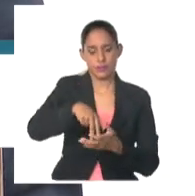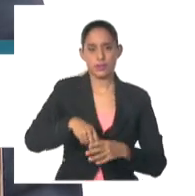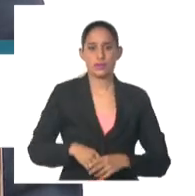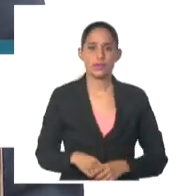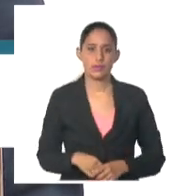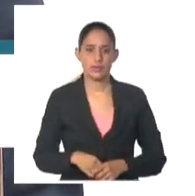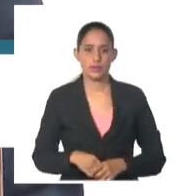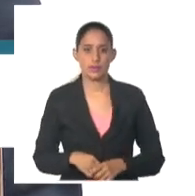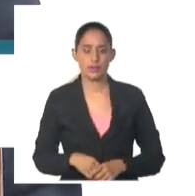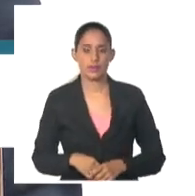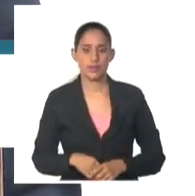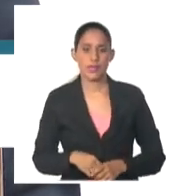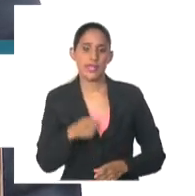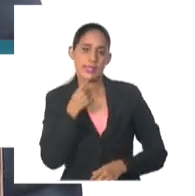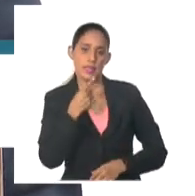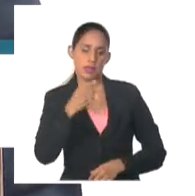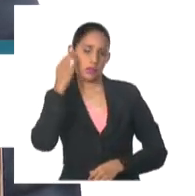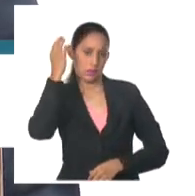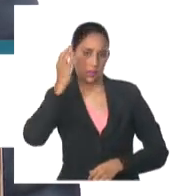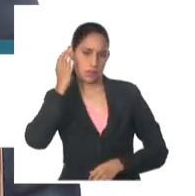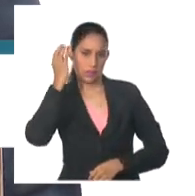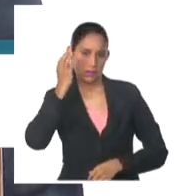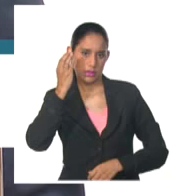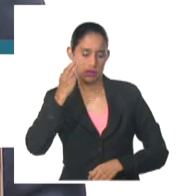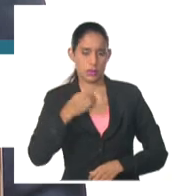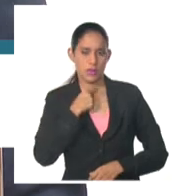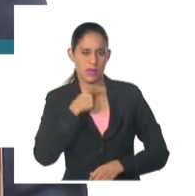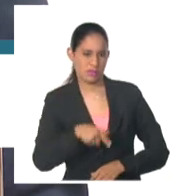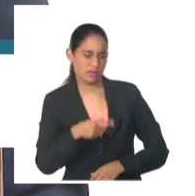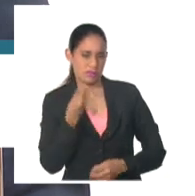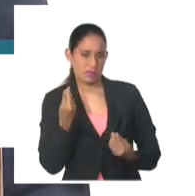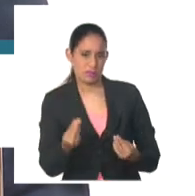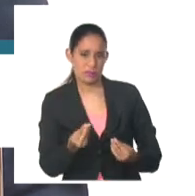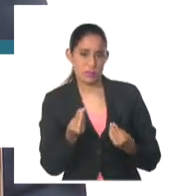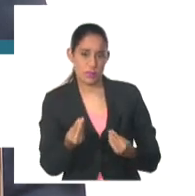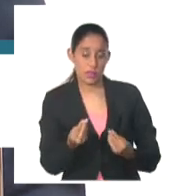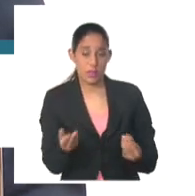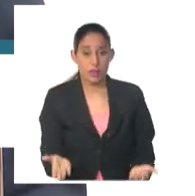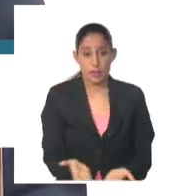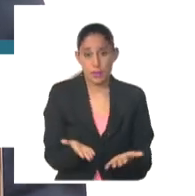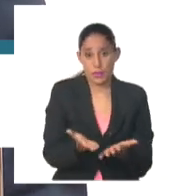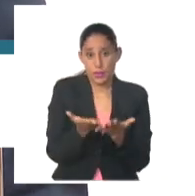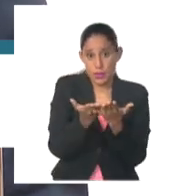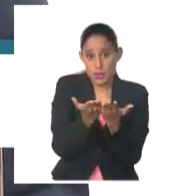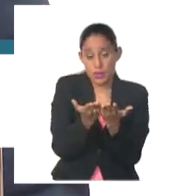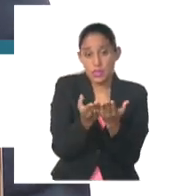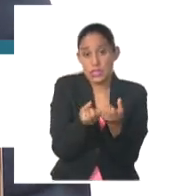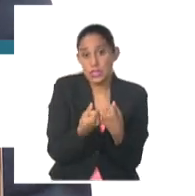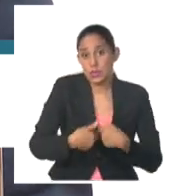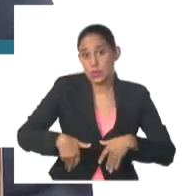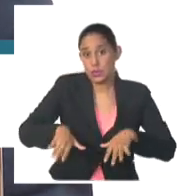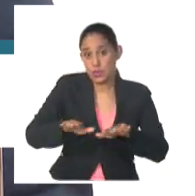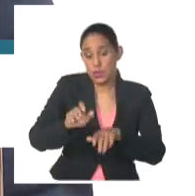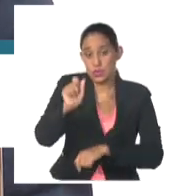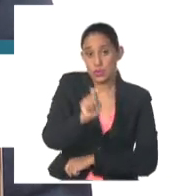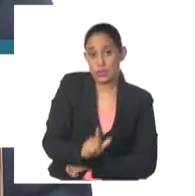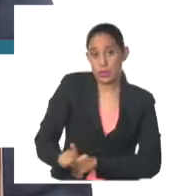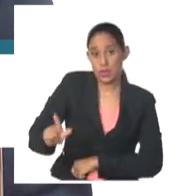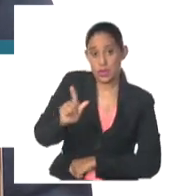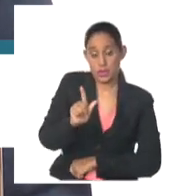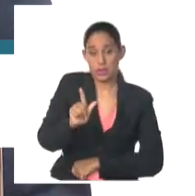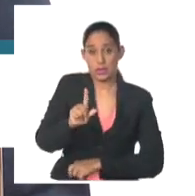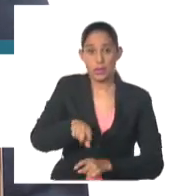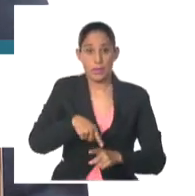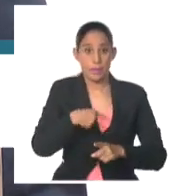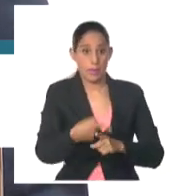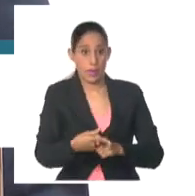expresar mis opiniones sobre la promoción de la construcción socialista,